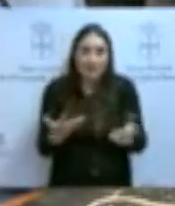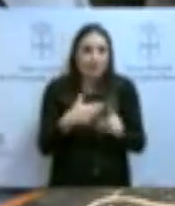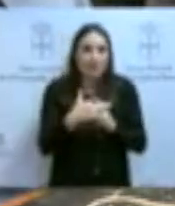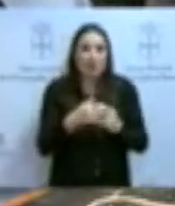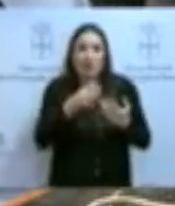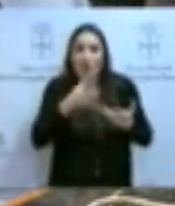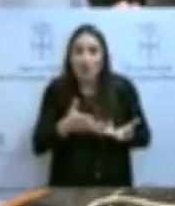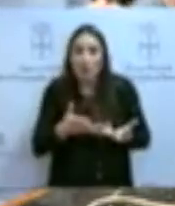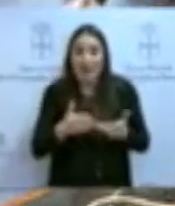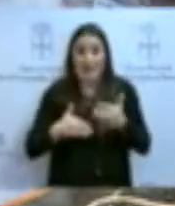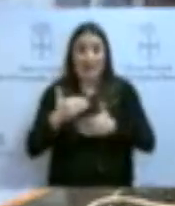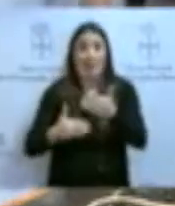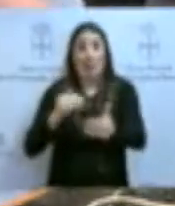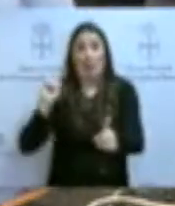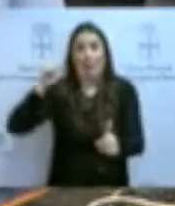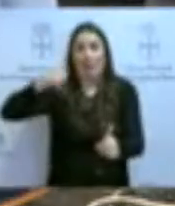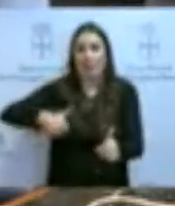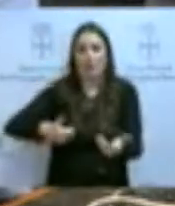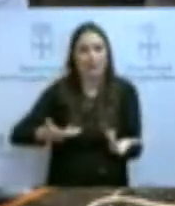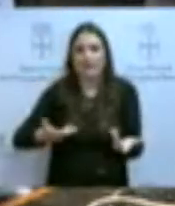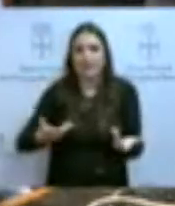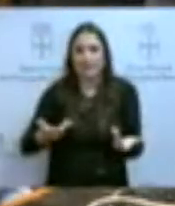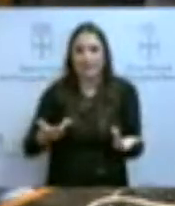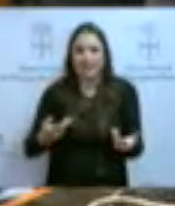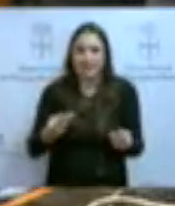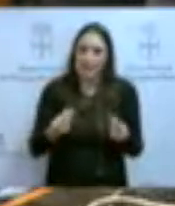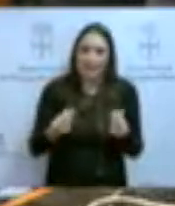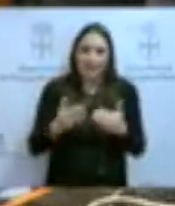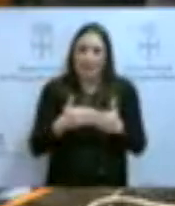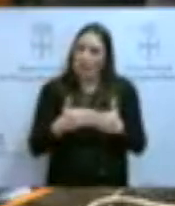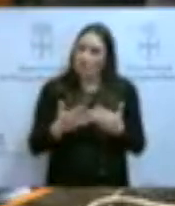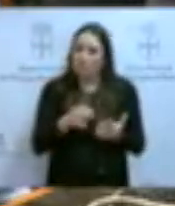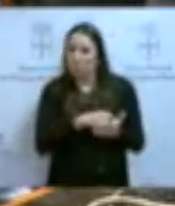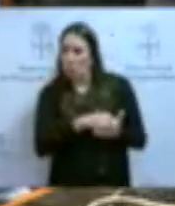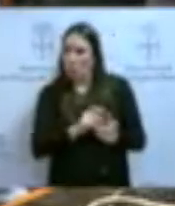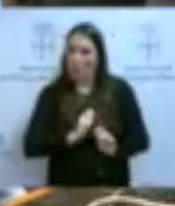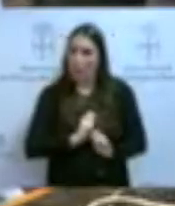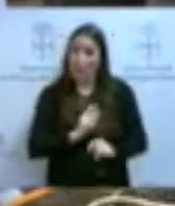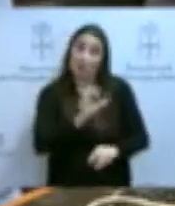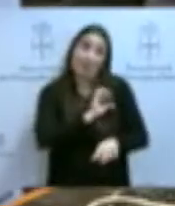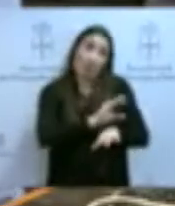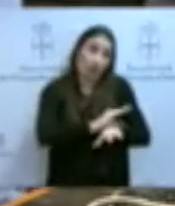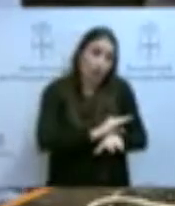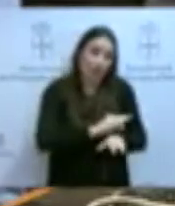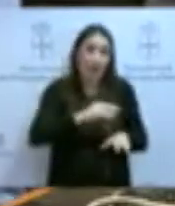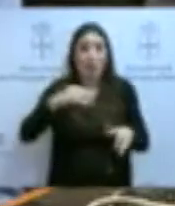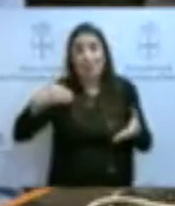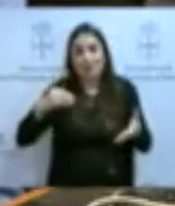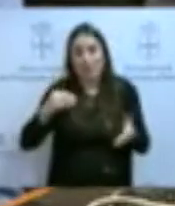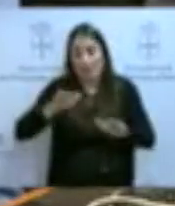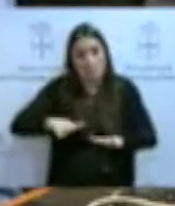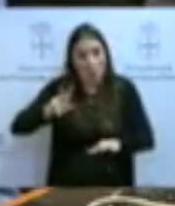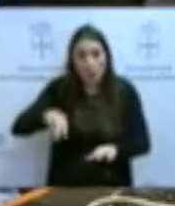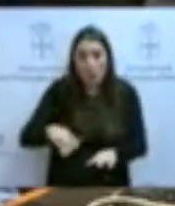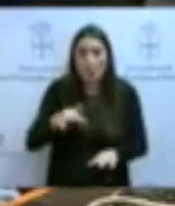ahora y cuál es la evolución en los últimos años, invitan cuando menos al beneficio de la duda. Y, señora consejera, señor presidente siempre ausente,